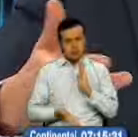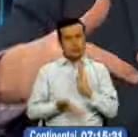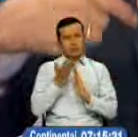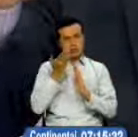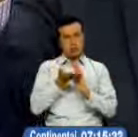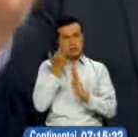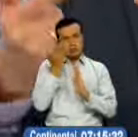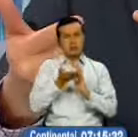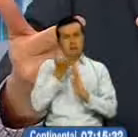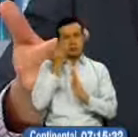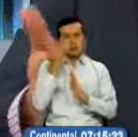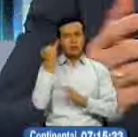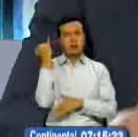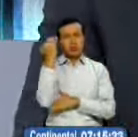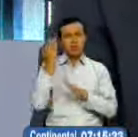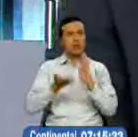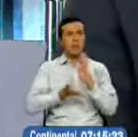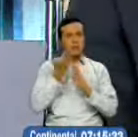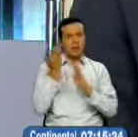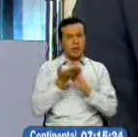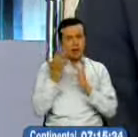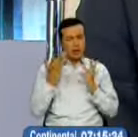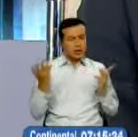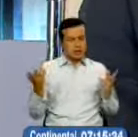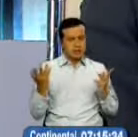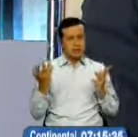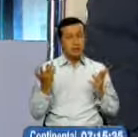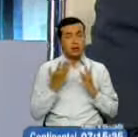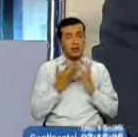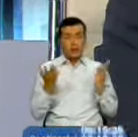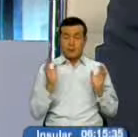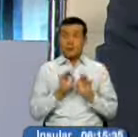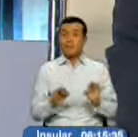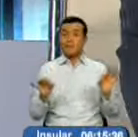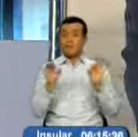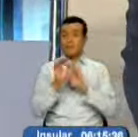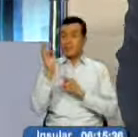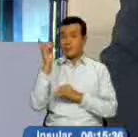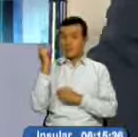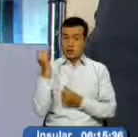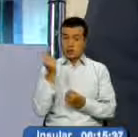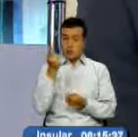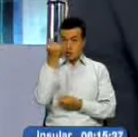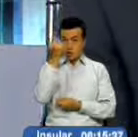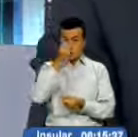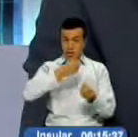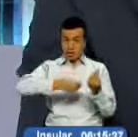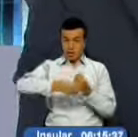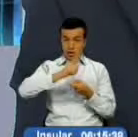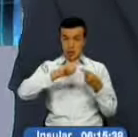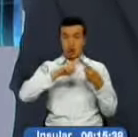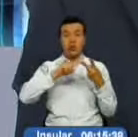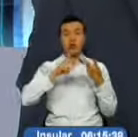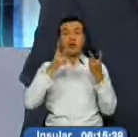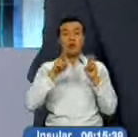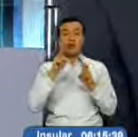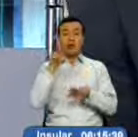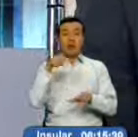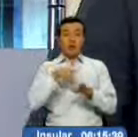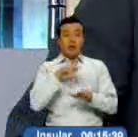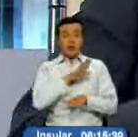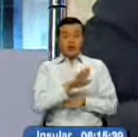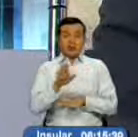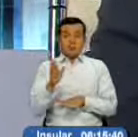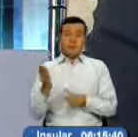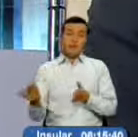más porcentaje del PIB. Pero para aquello necesitamos no solo inversión en términos de recursos económicos, sino también talento humano que